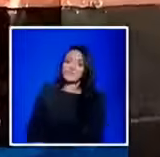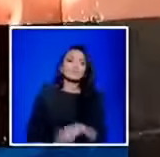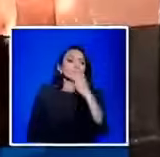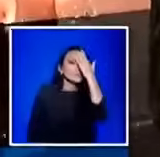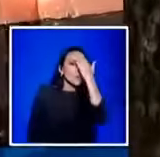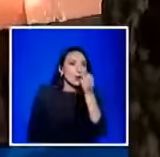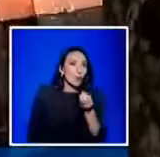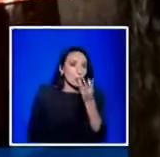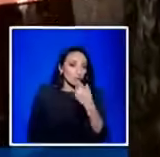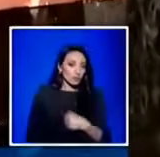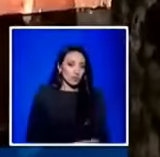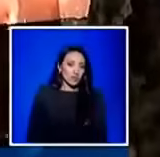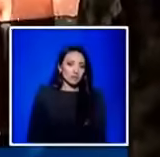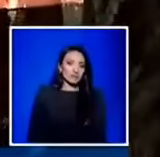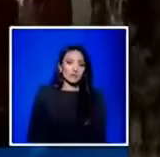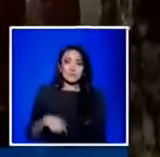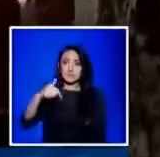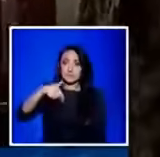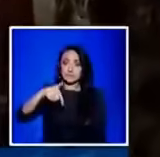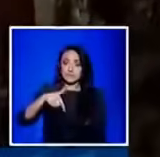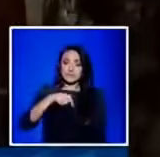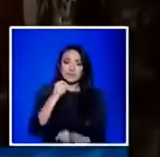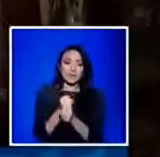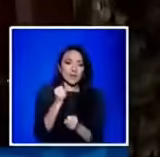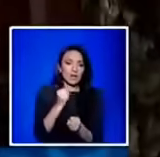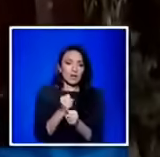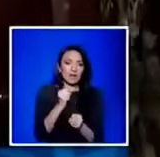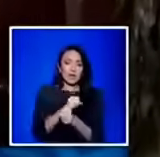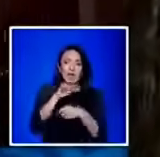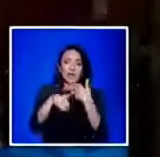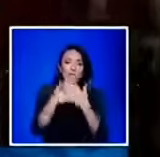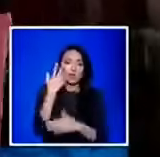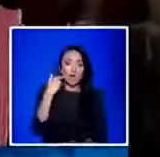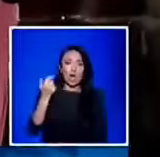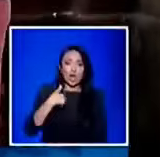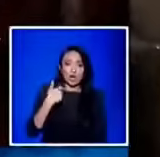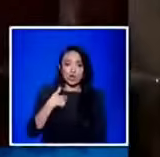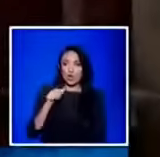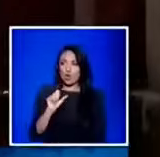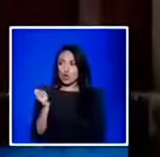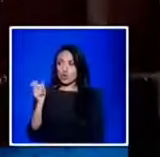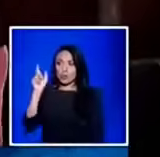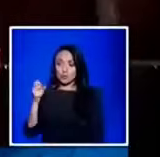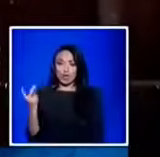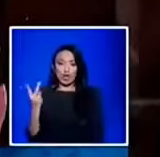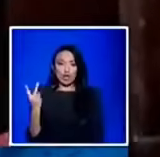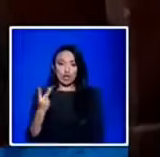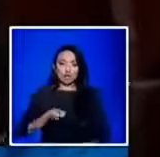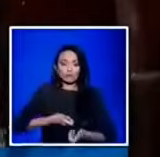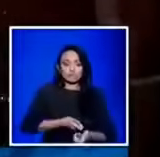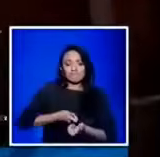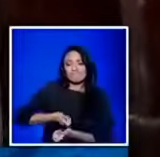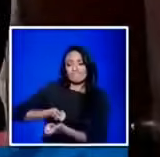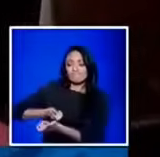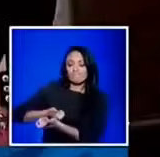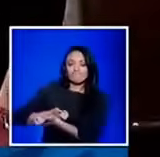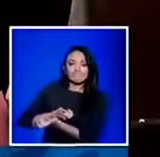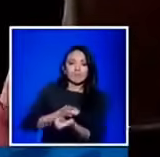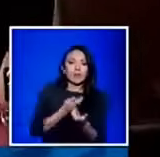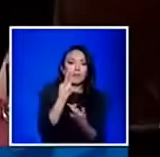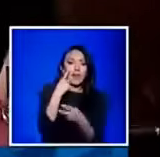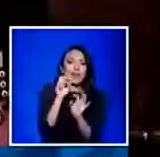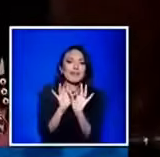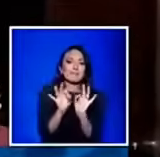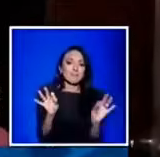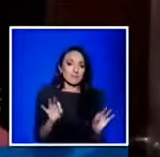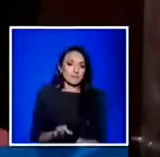buenos días. Esto es un trabajo de todos los días que hacemos mi persona y el compañero, porque es un trabajo... ¿A qué se...?